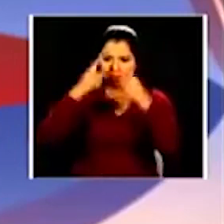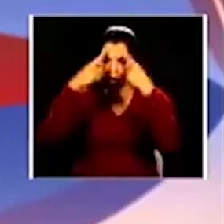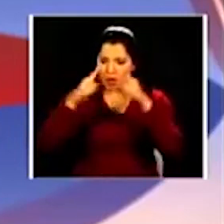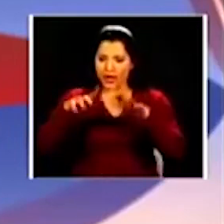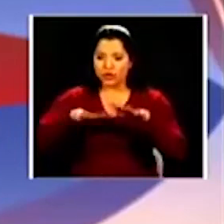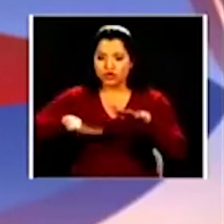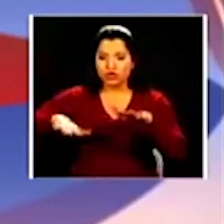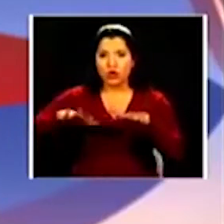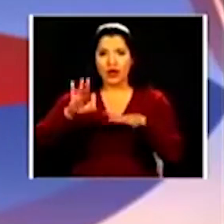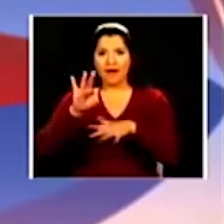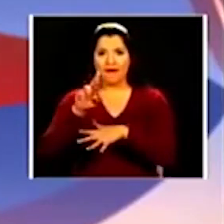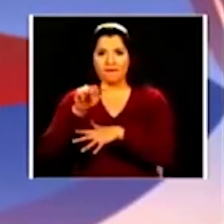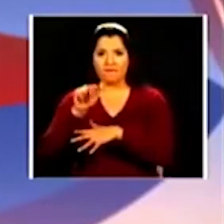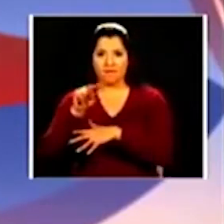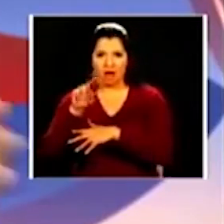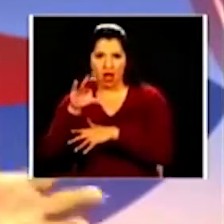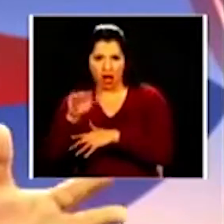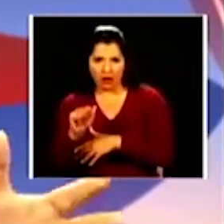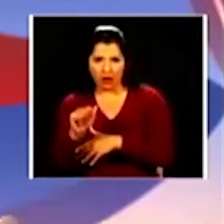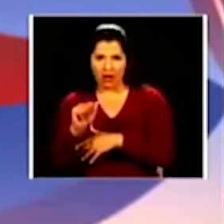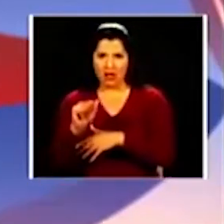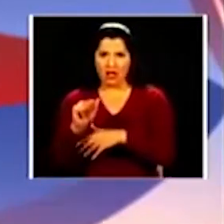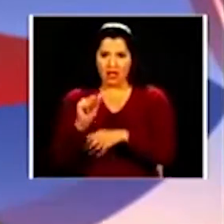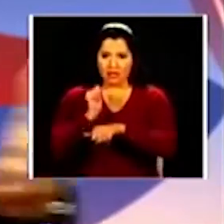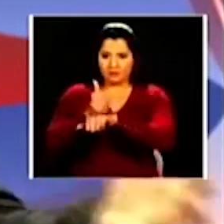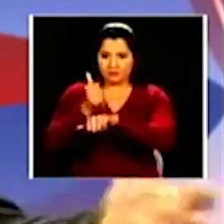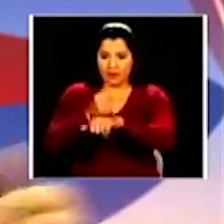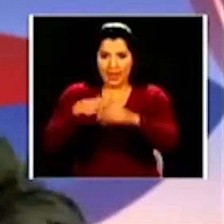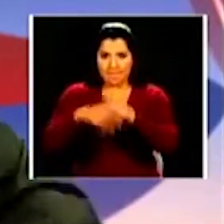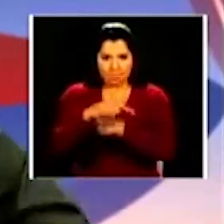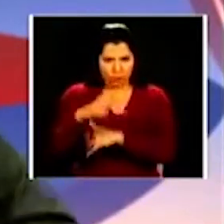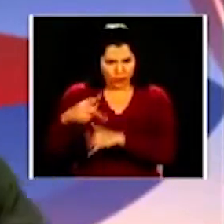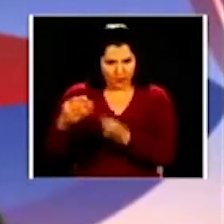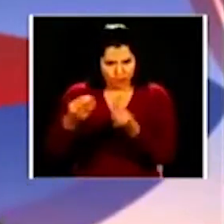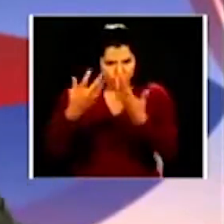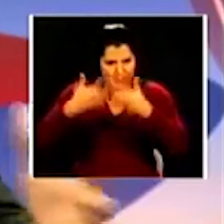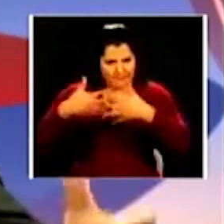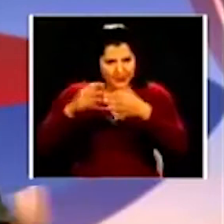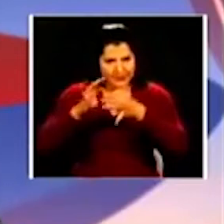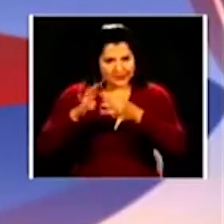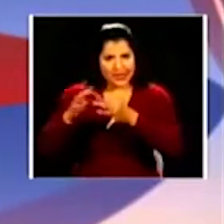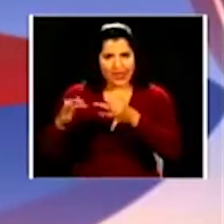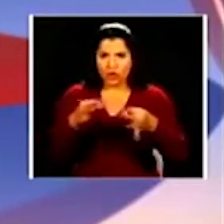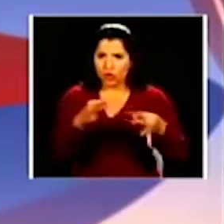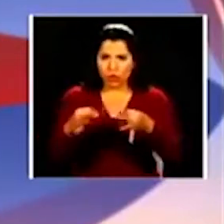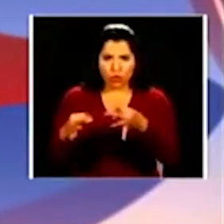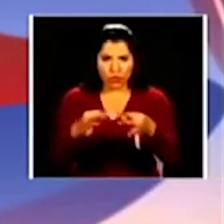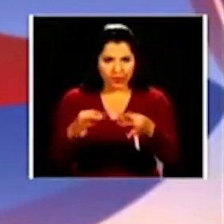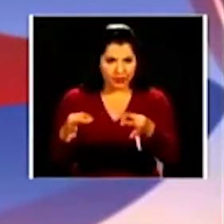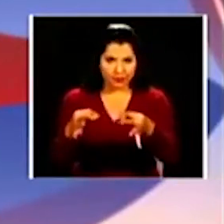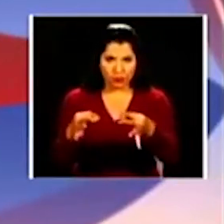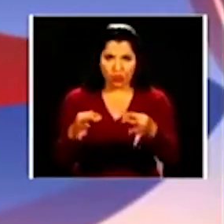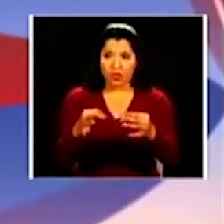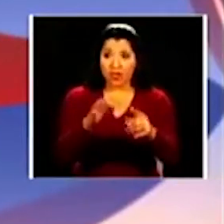vayan a Punta Arenas, turísticas, empresas turísticas. Hay varios, ya hablando de toda la provincia, hay varios puntos turísticos